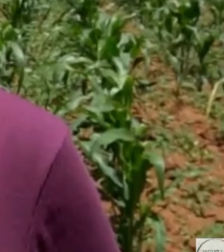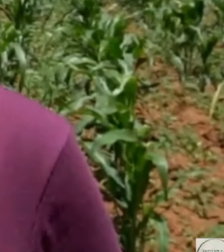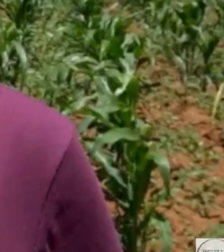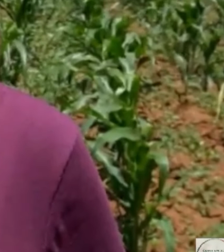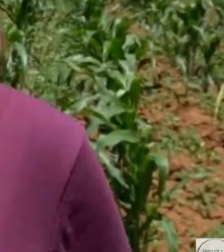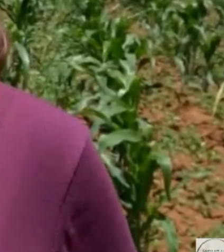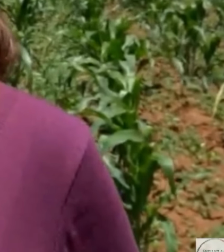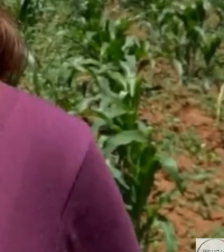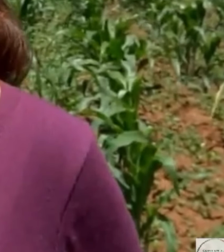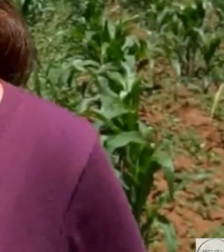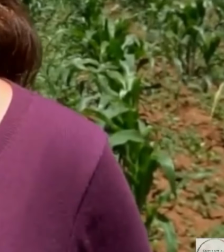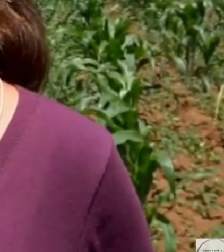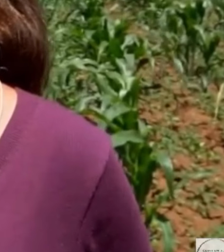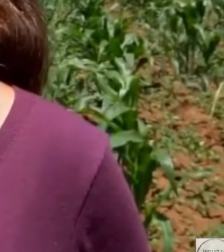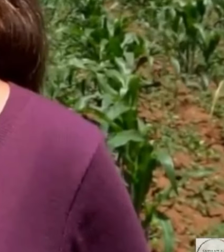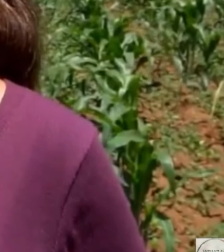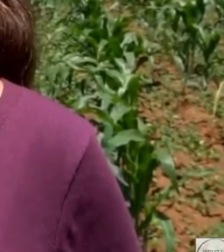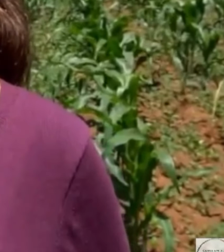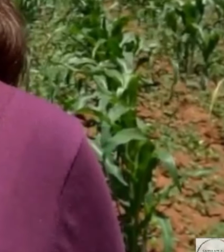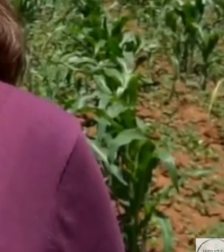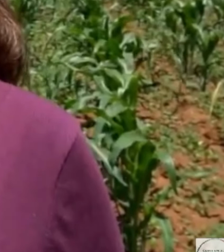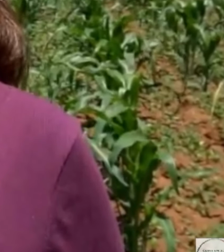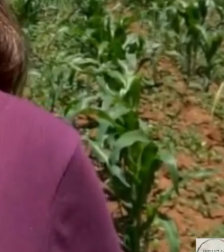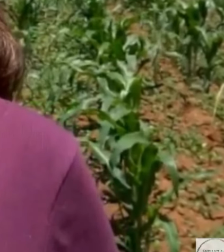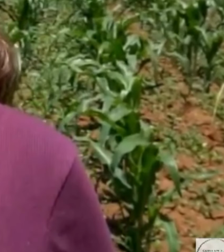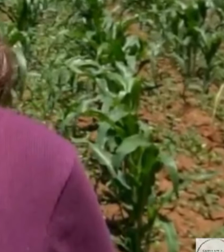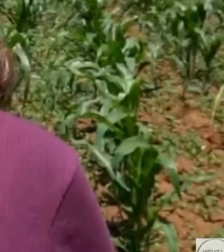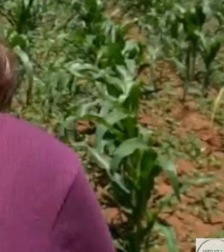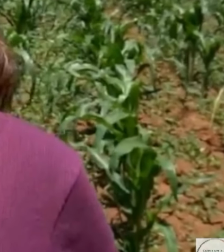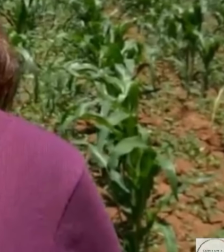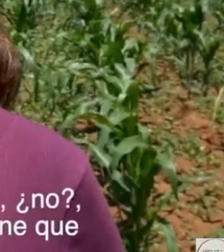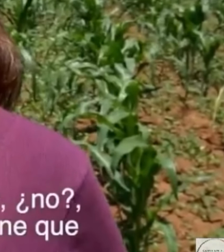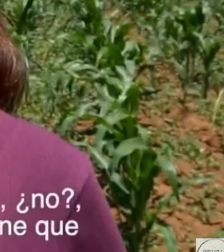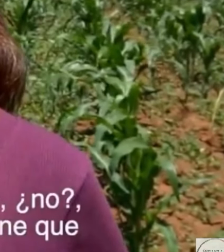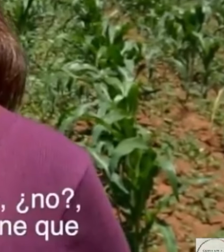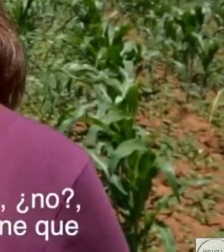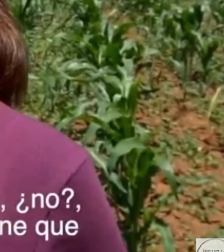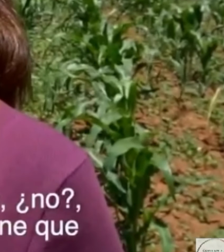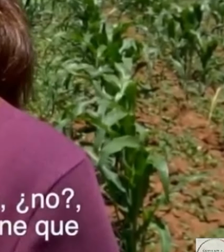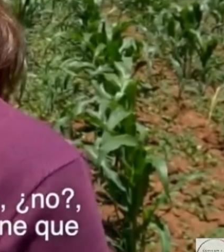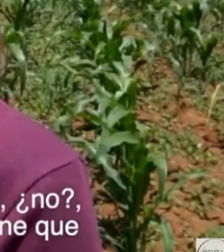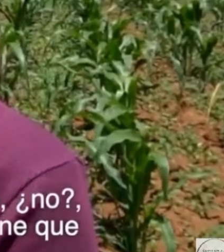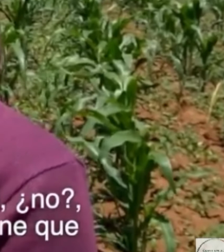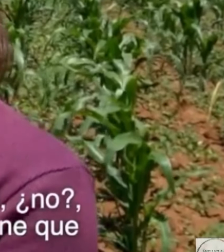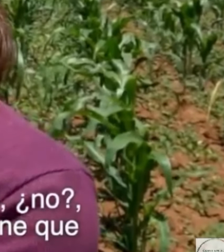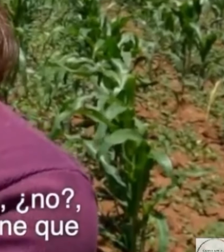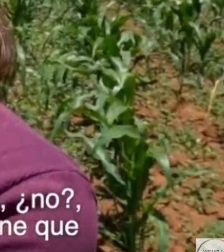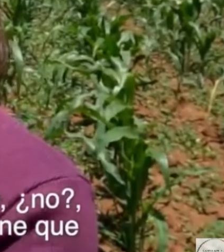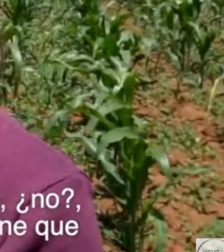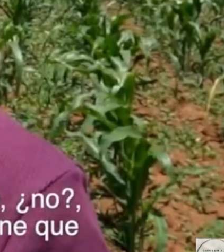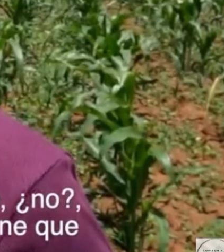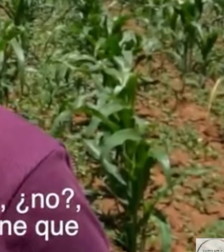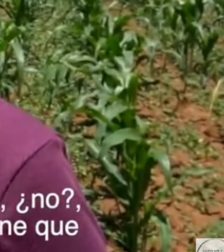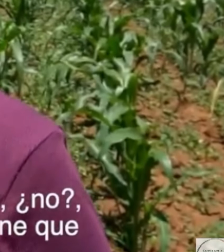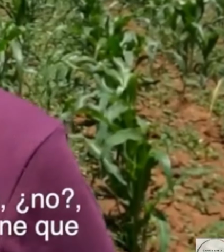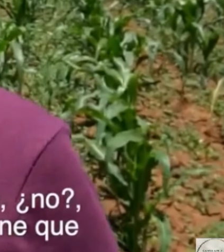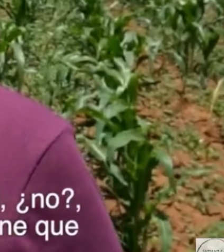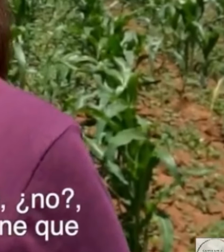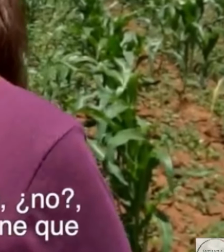necesitan, a lo que más nos falta. A veces nosotros no valoramos el esfuerzo de los productos que llegan al mercado,